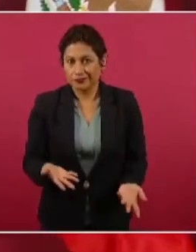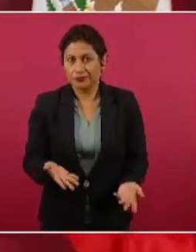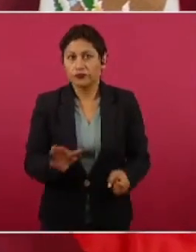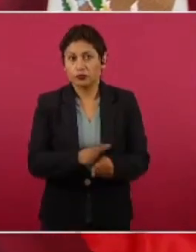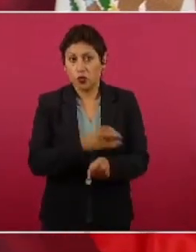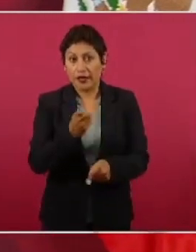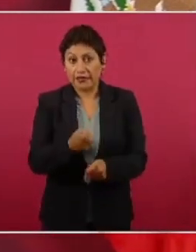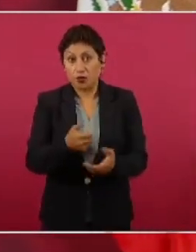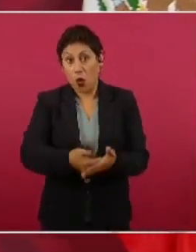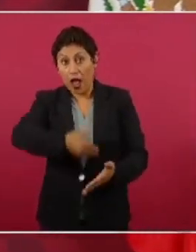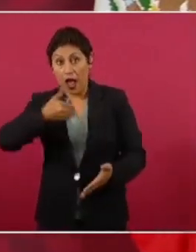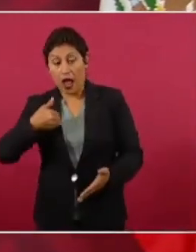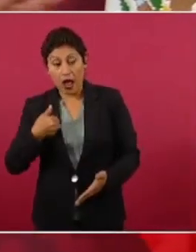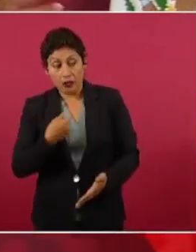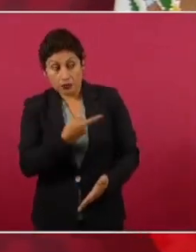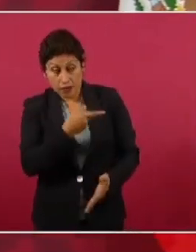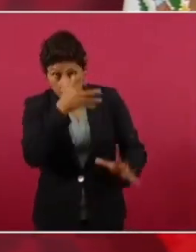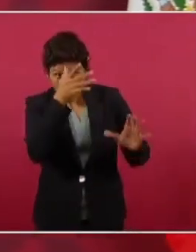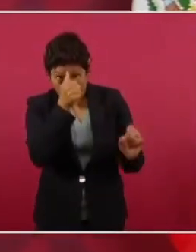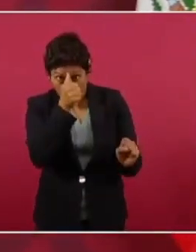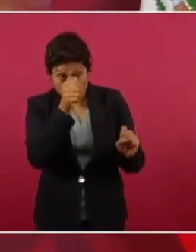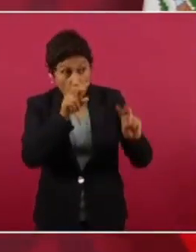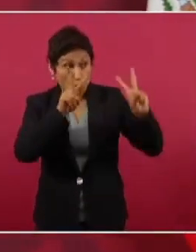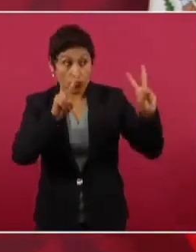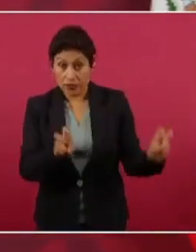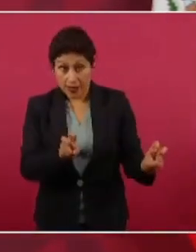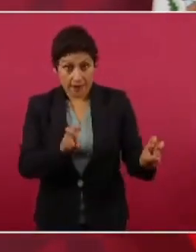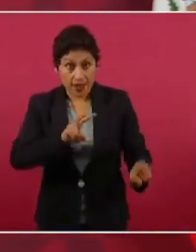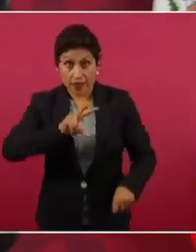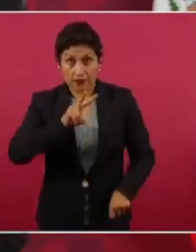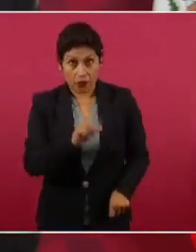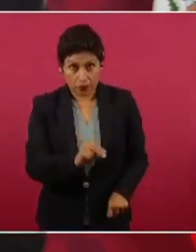del muro. Ya cuando terminamos y ya viene la cena,